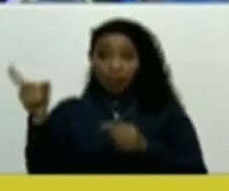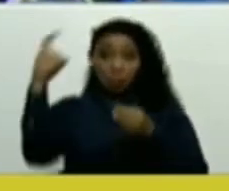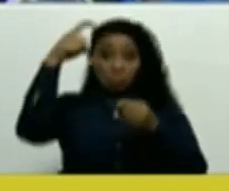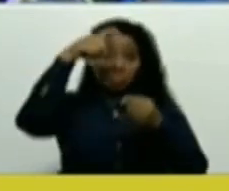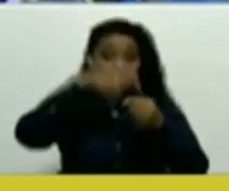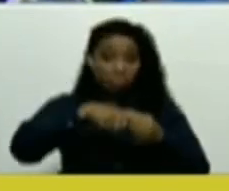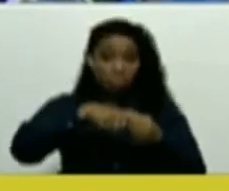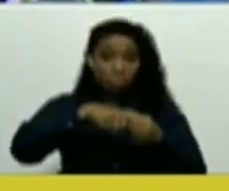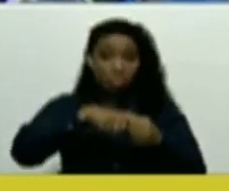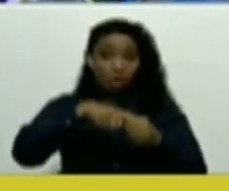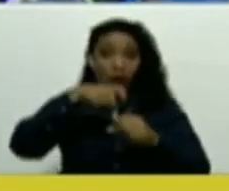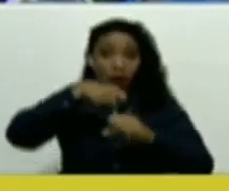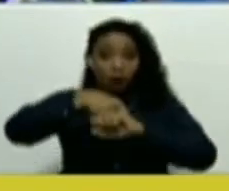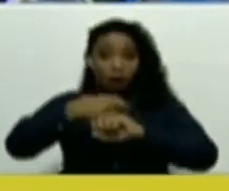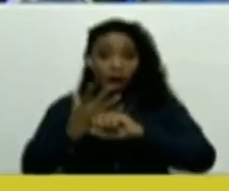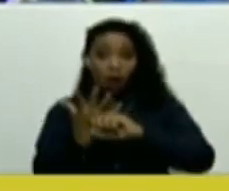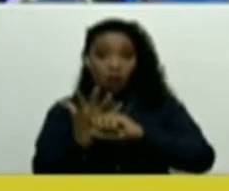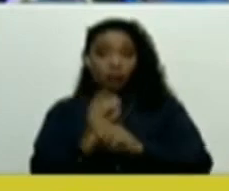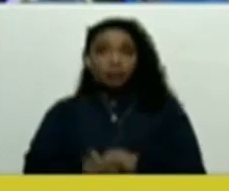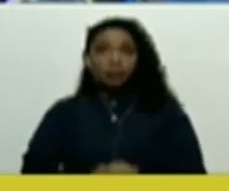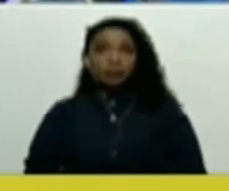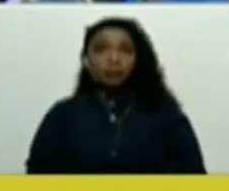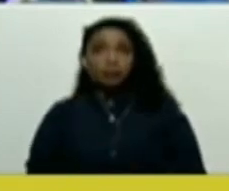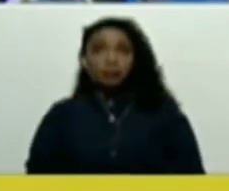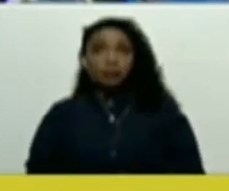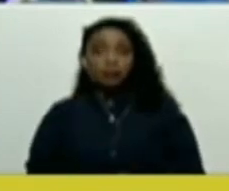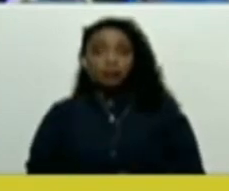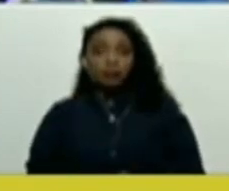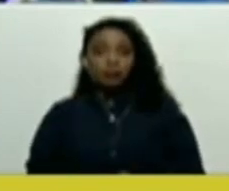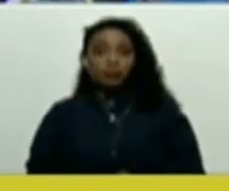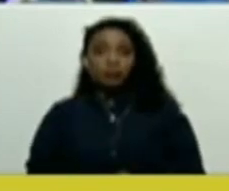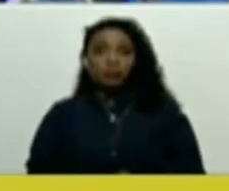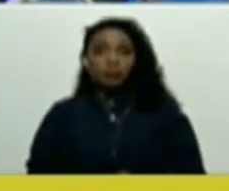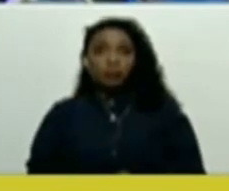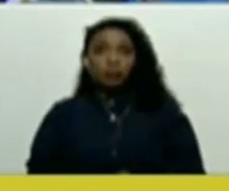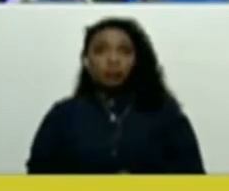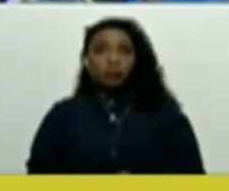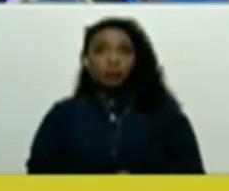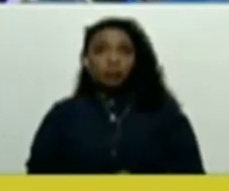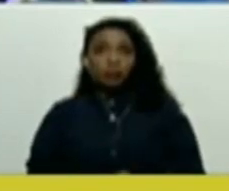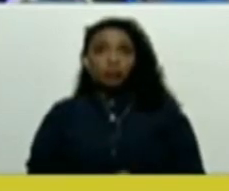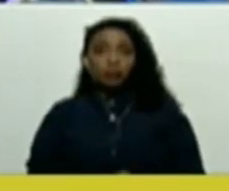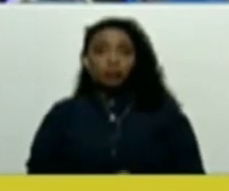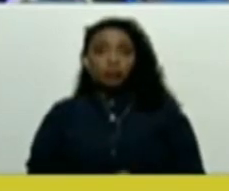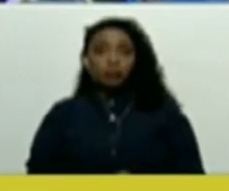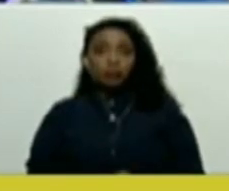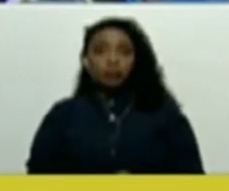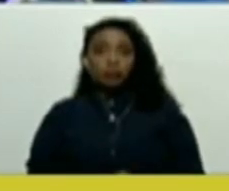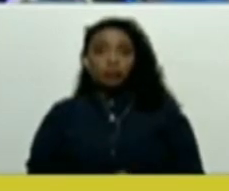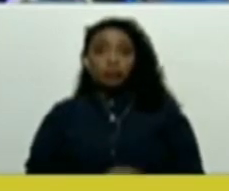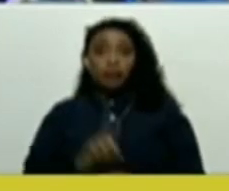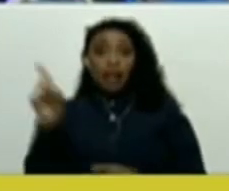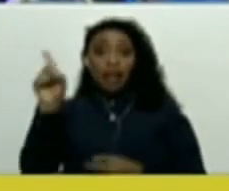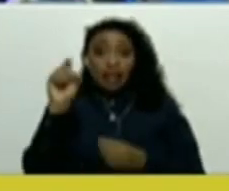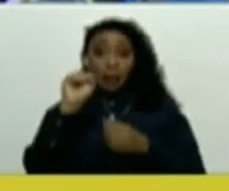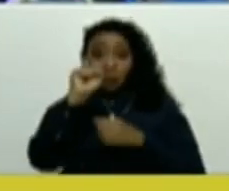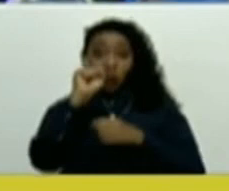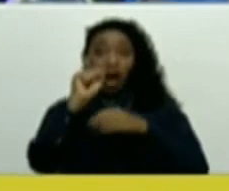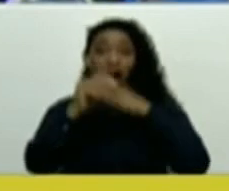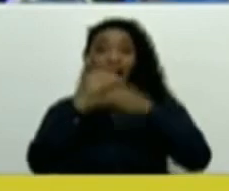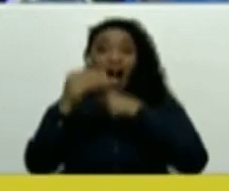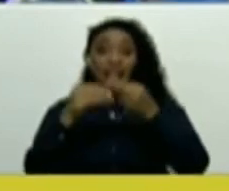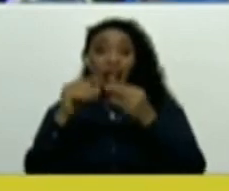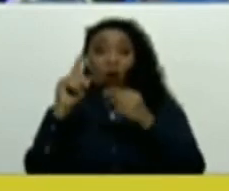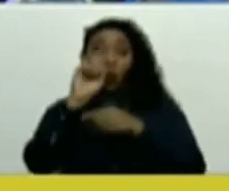si ese país entra al ALBA. The fist will become like fingers which are opened. Ese puño se